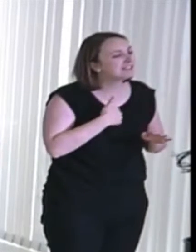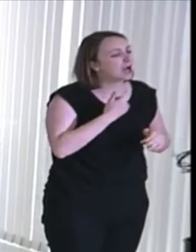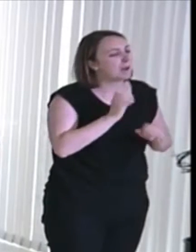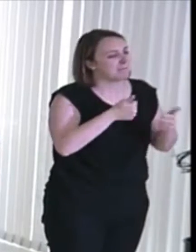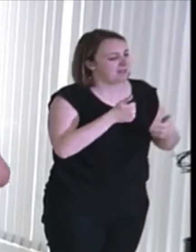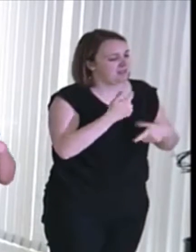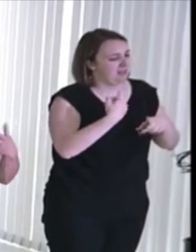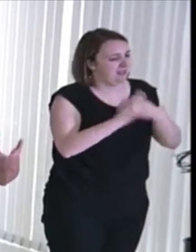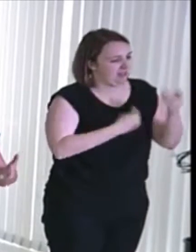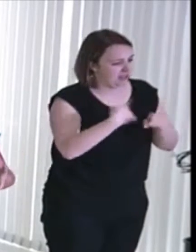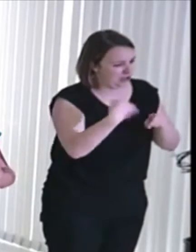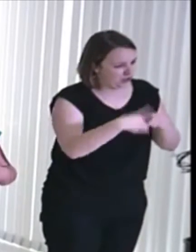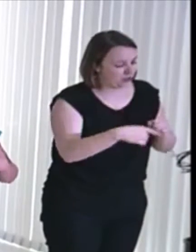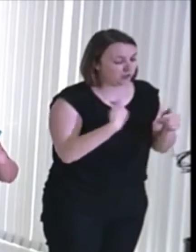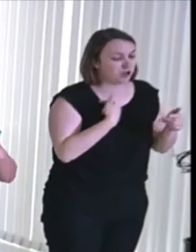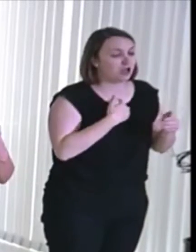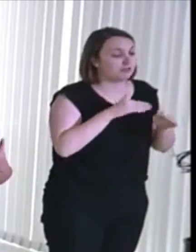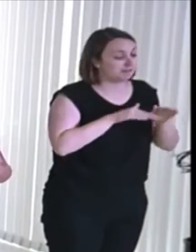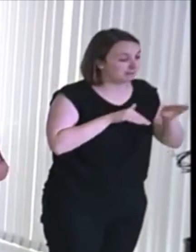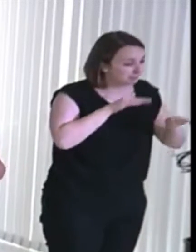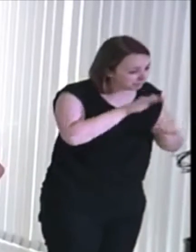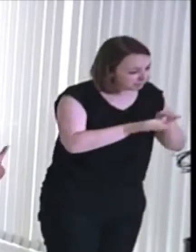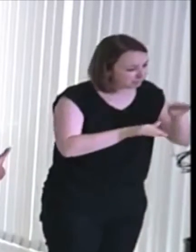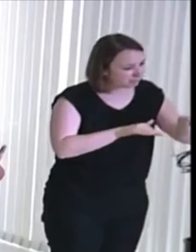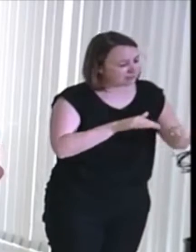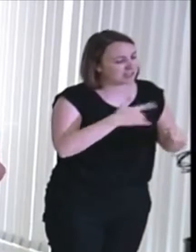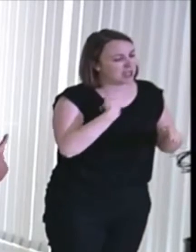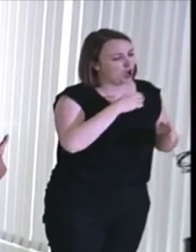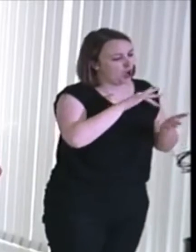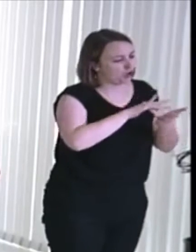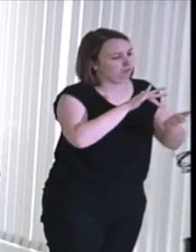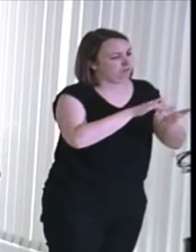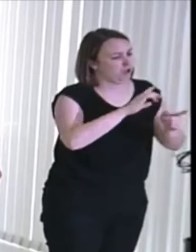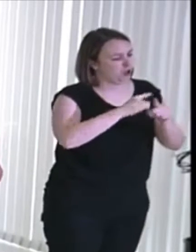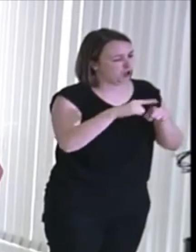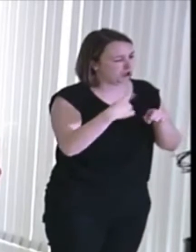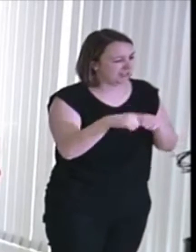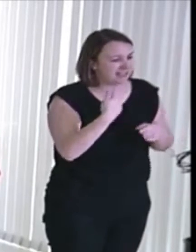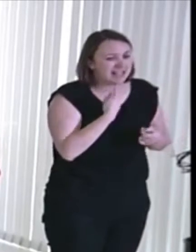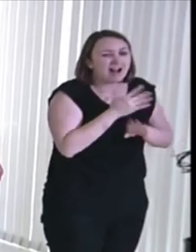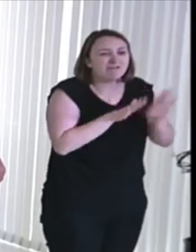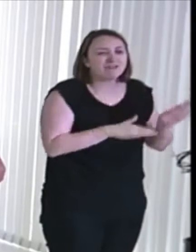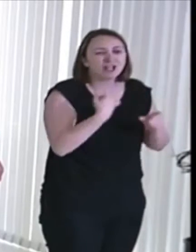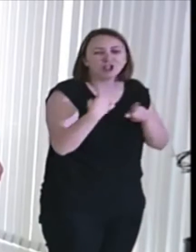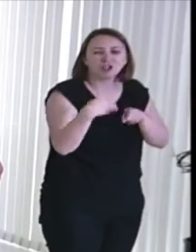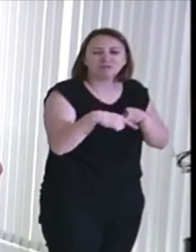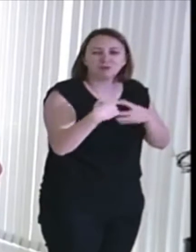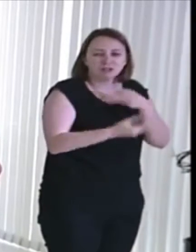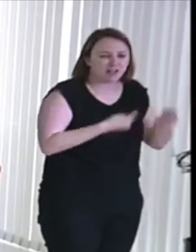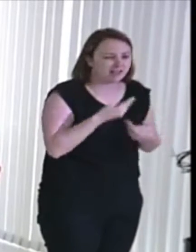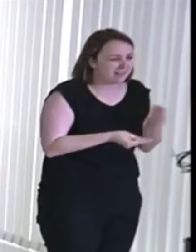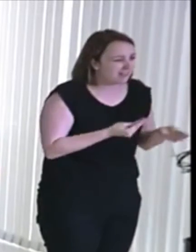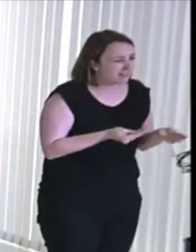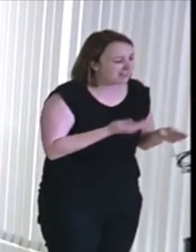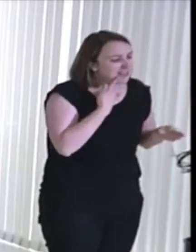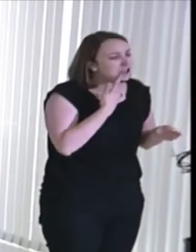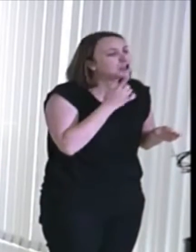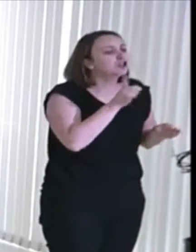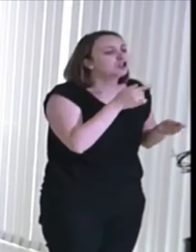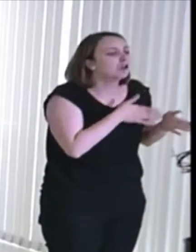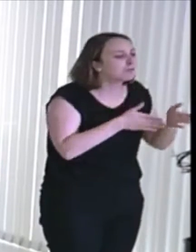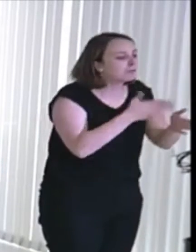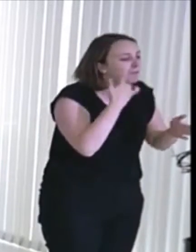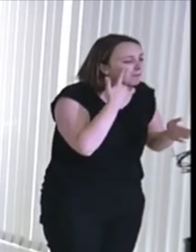a hacer cosas y eso te llevará a otro lugar y es lo que os decía, ¿no? Al final hacer cosas es la única vía para